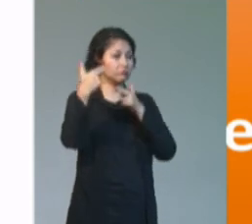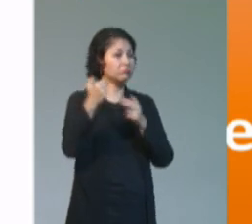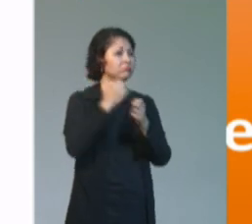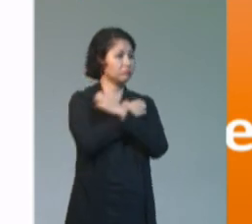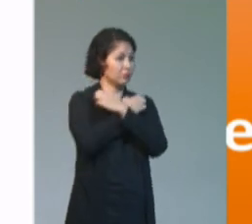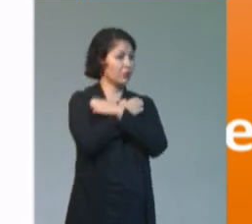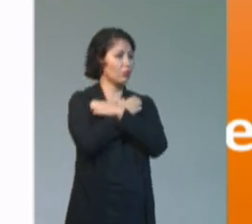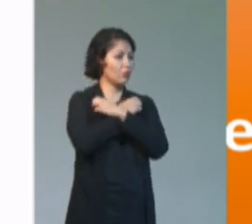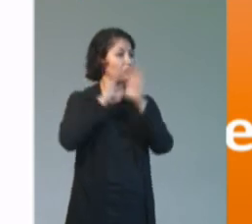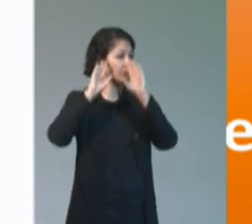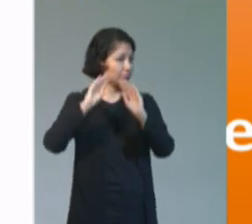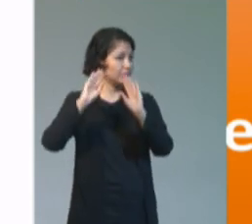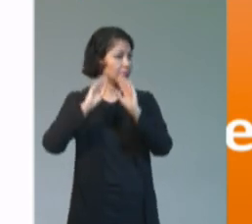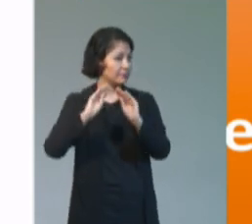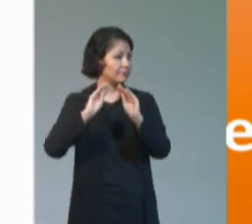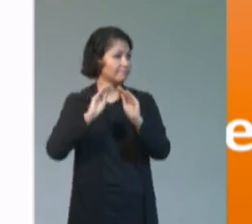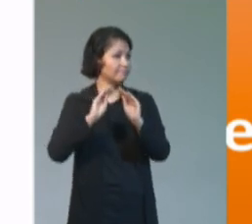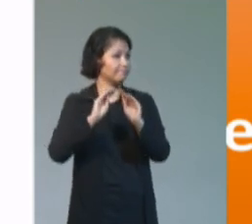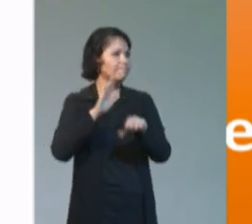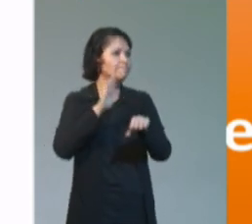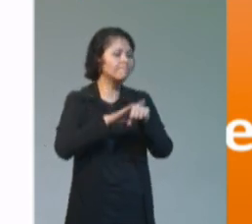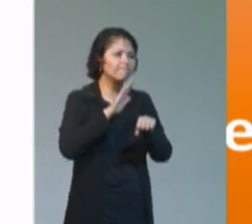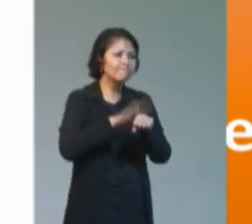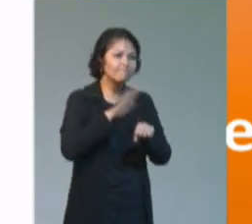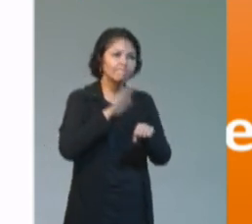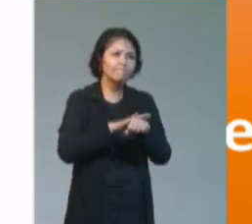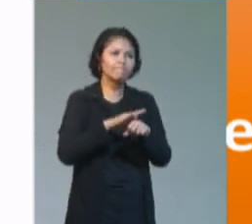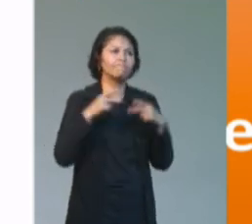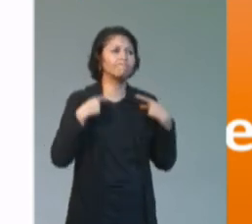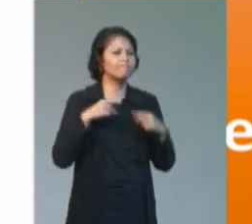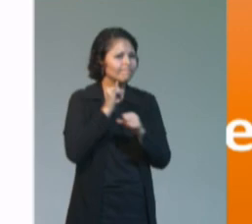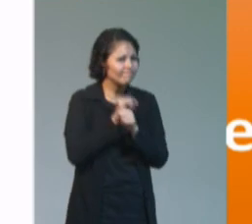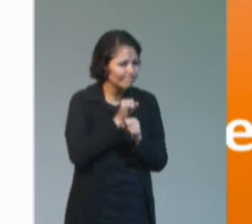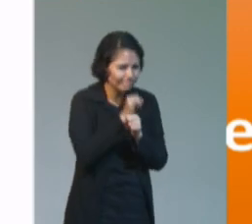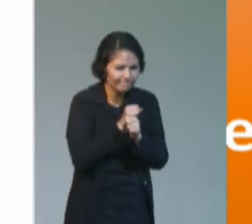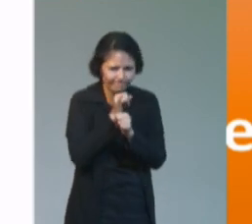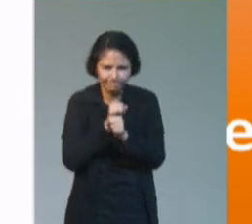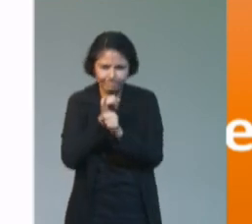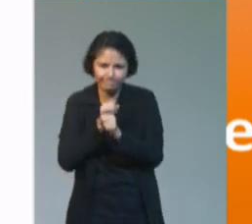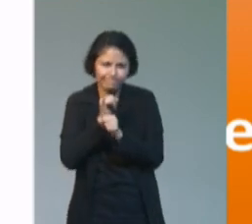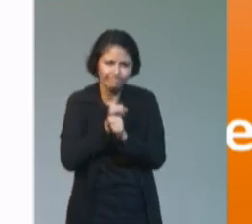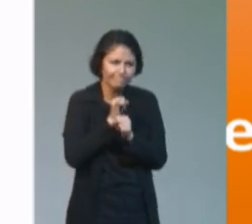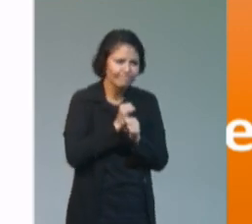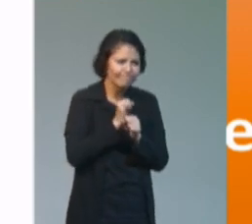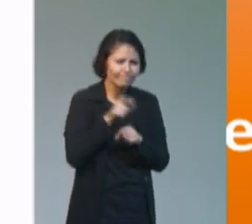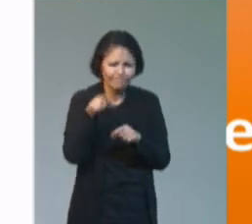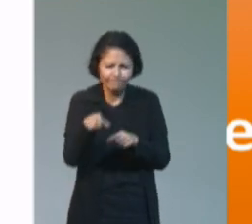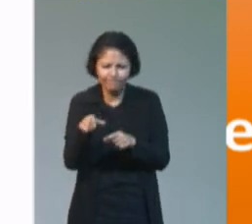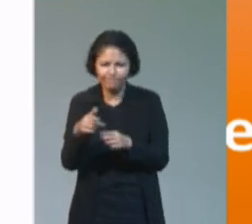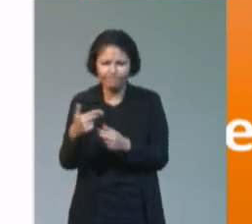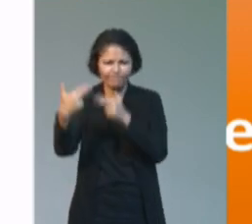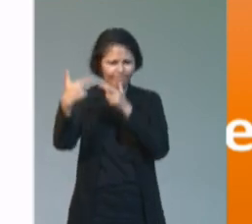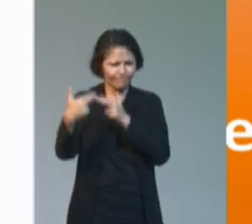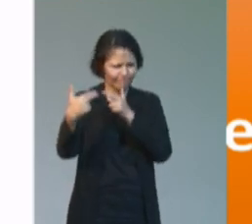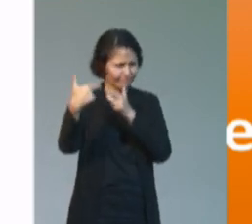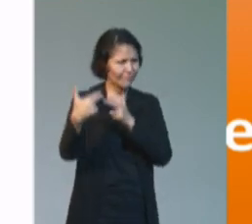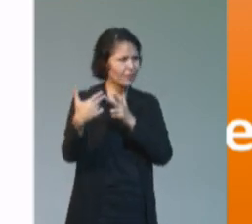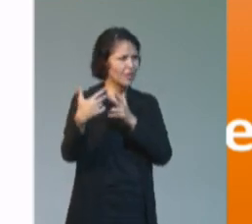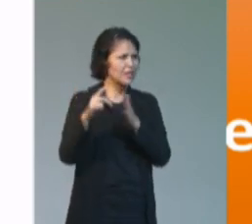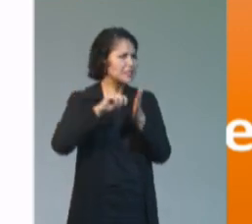usted quiere cada vez hay más investigaciones que están dando pistas de cómo funcionar en estos escenarios